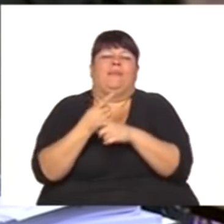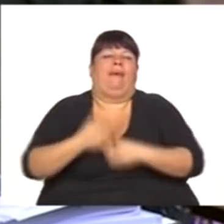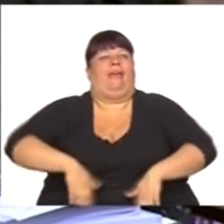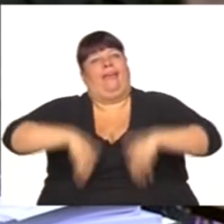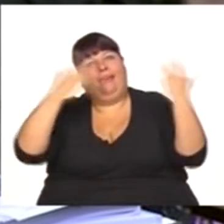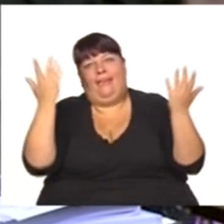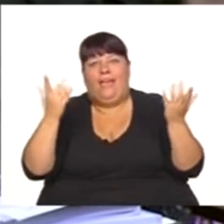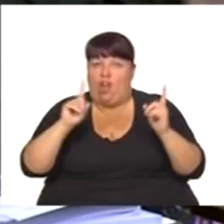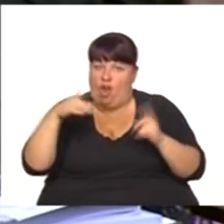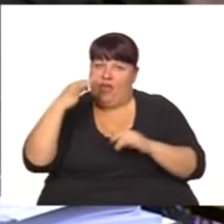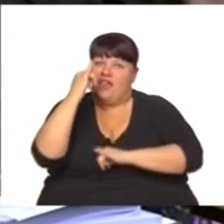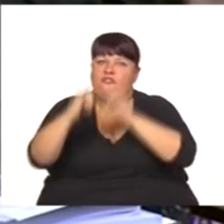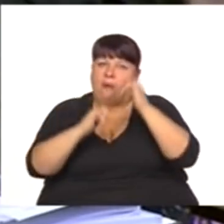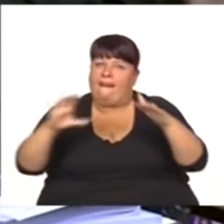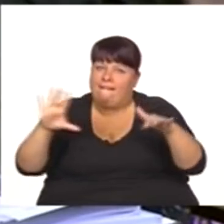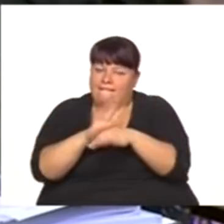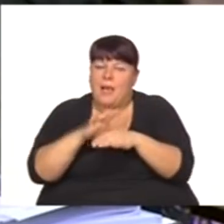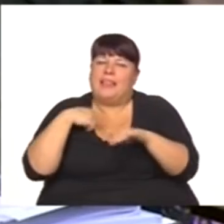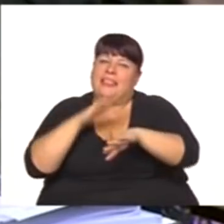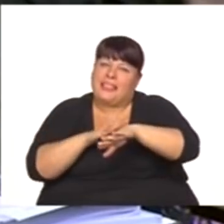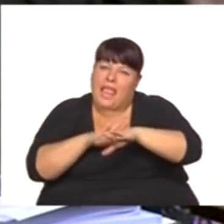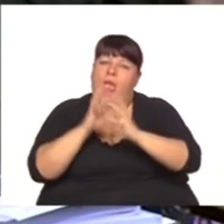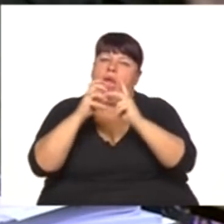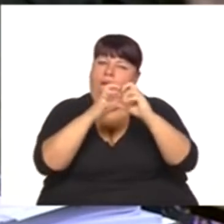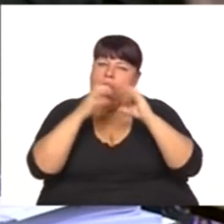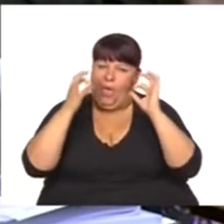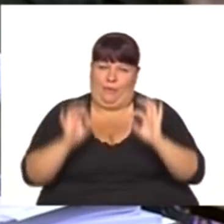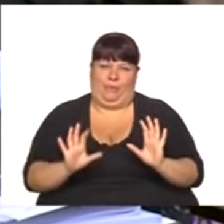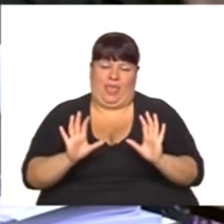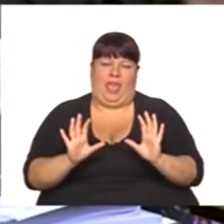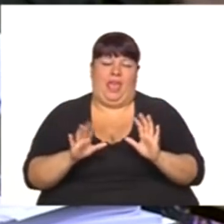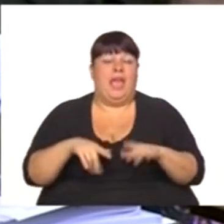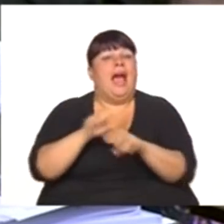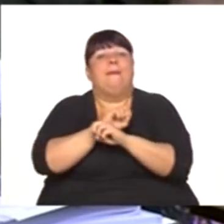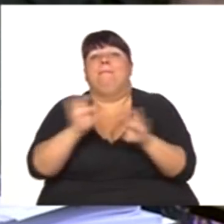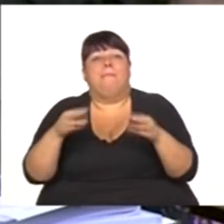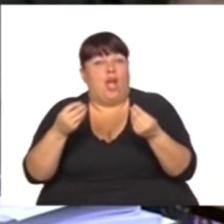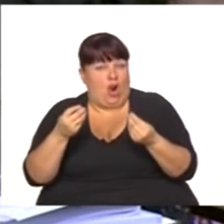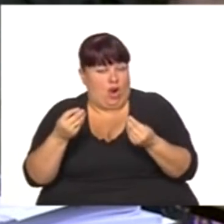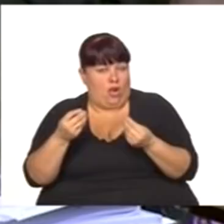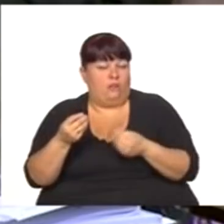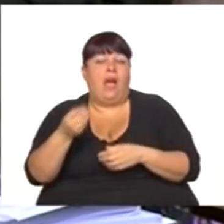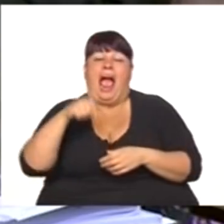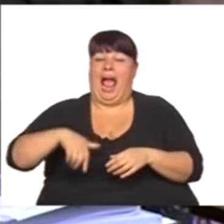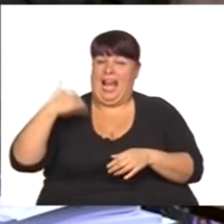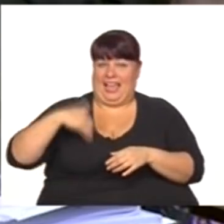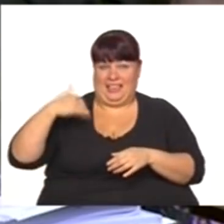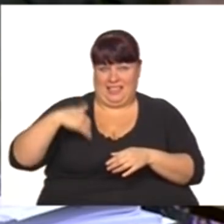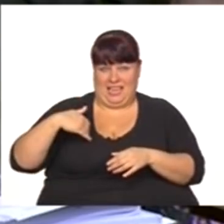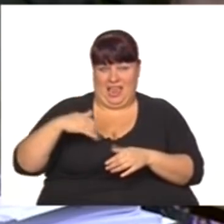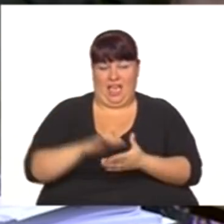hacer sin un solo dato y sin tomarnos el tiempo que corresponda. Y es más grave porque en la